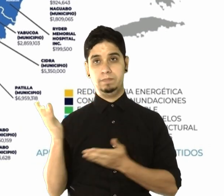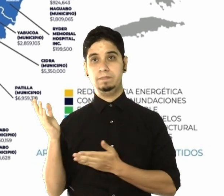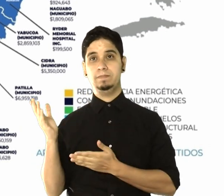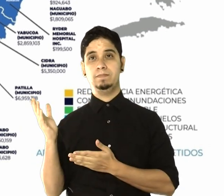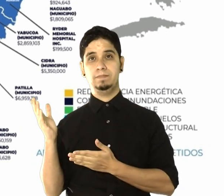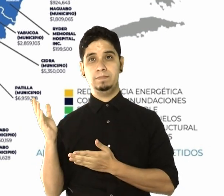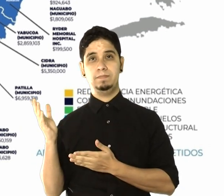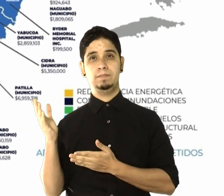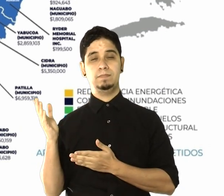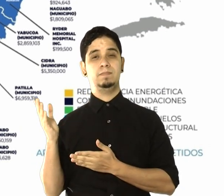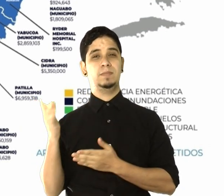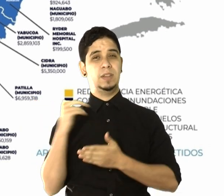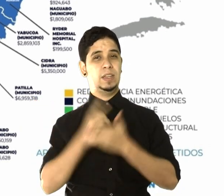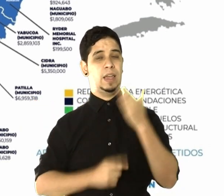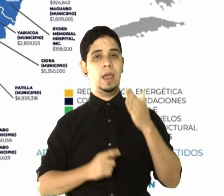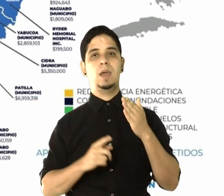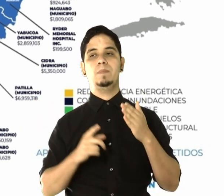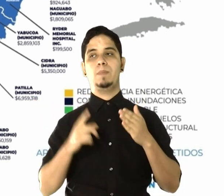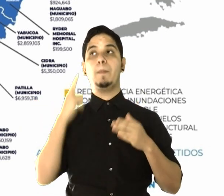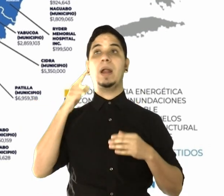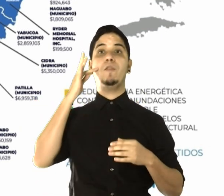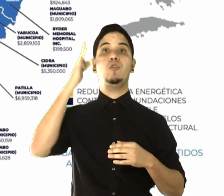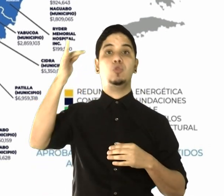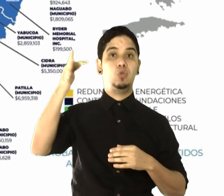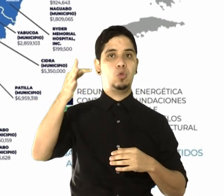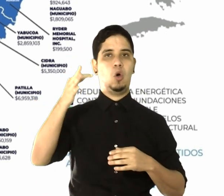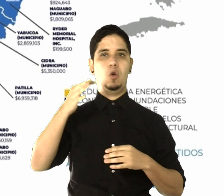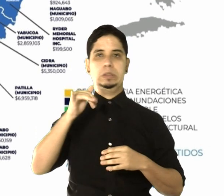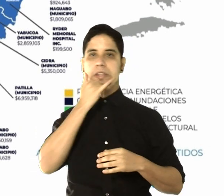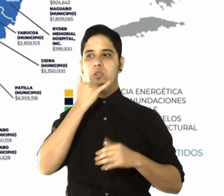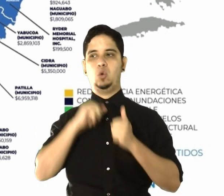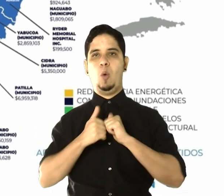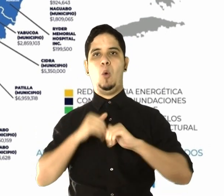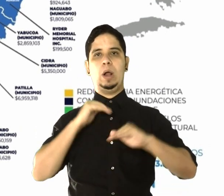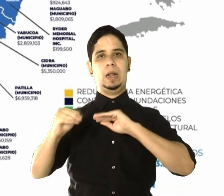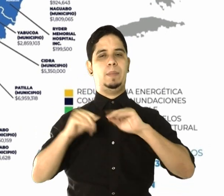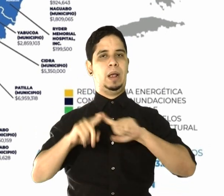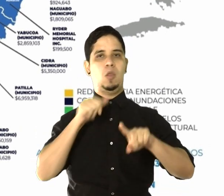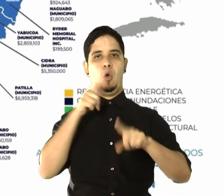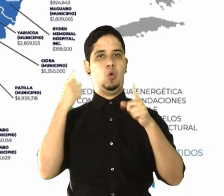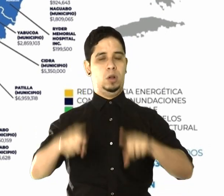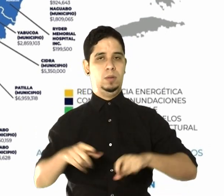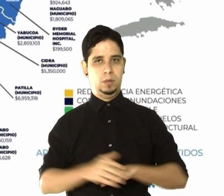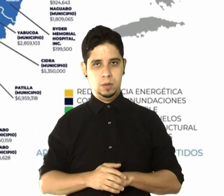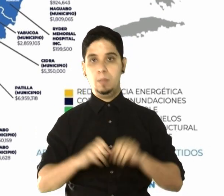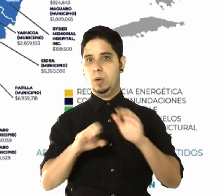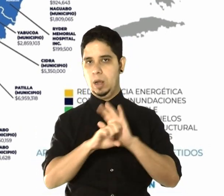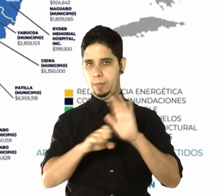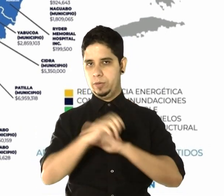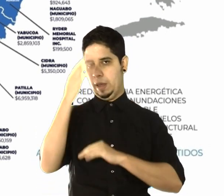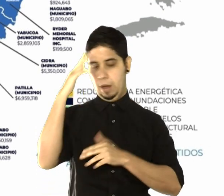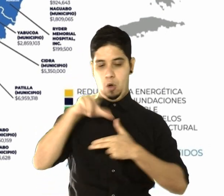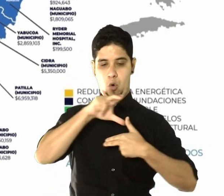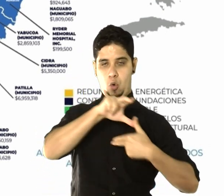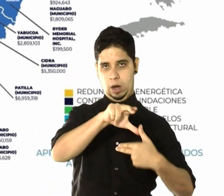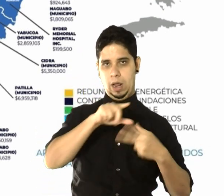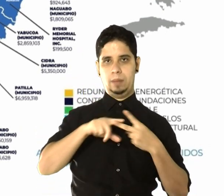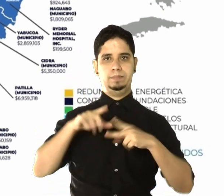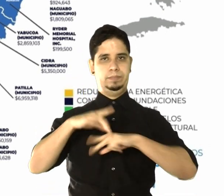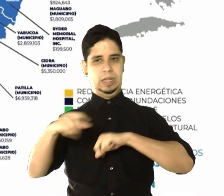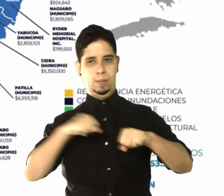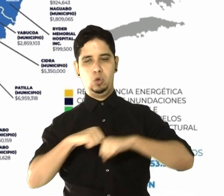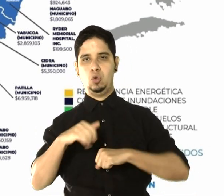la mitigación de daños futuros. Por una parte, hay que reconstruir lo que el huracán dañó o el terremoto, porque también tenemos dinero para los